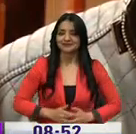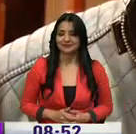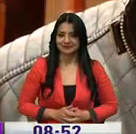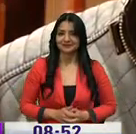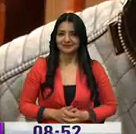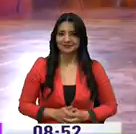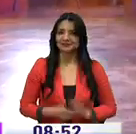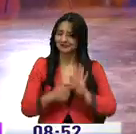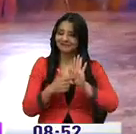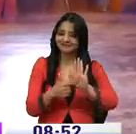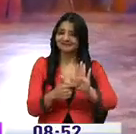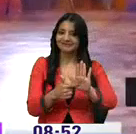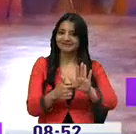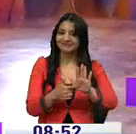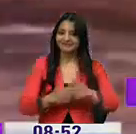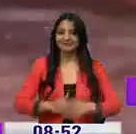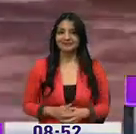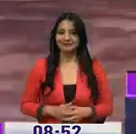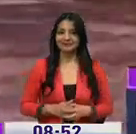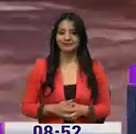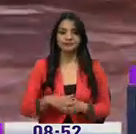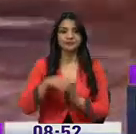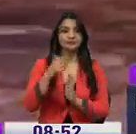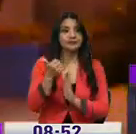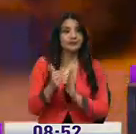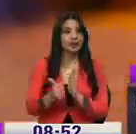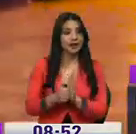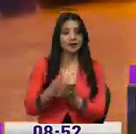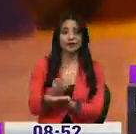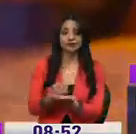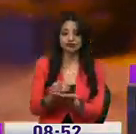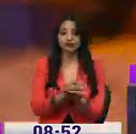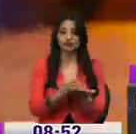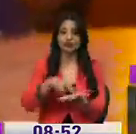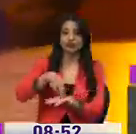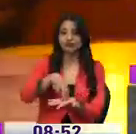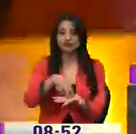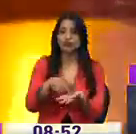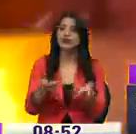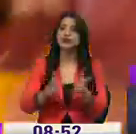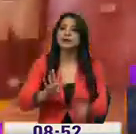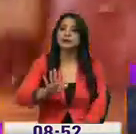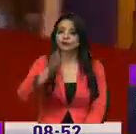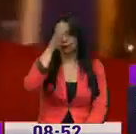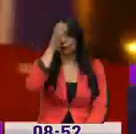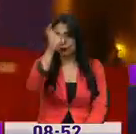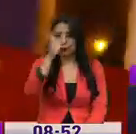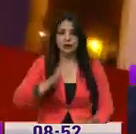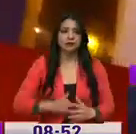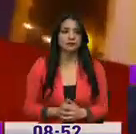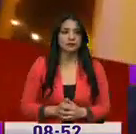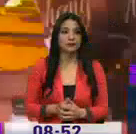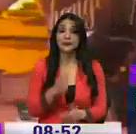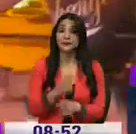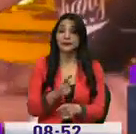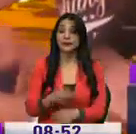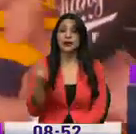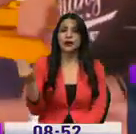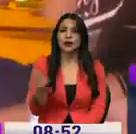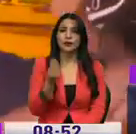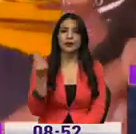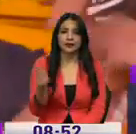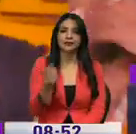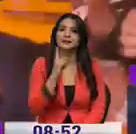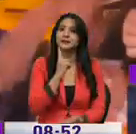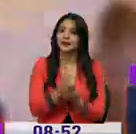de... El arte urbano también forma parte de la cultura de esta provincia. Es así que jóvenes crean un